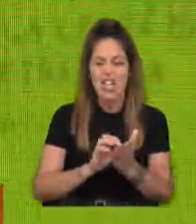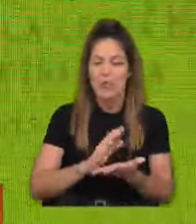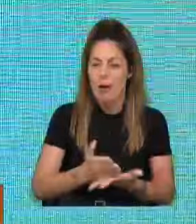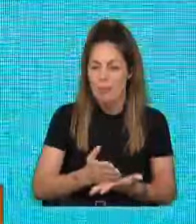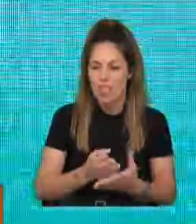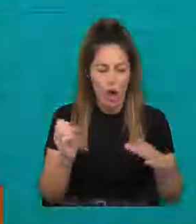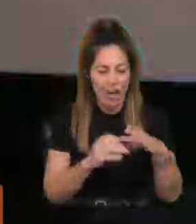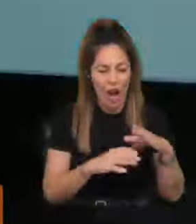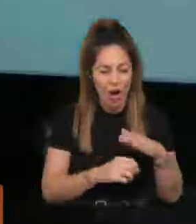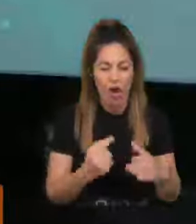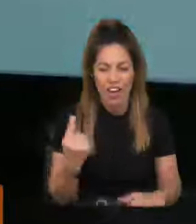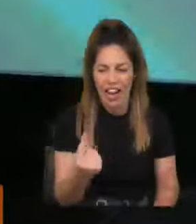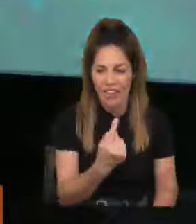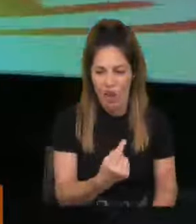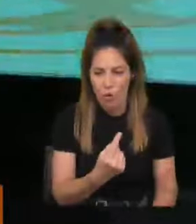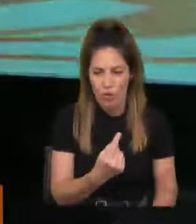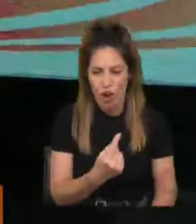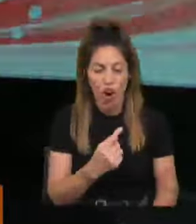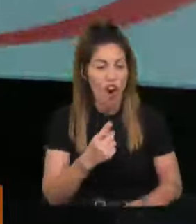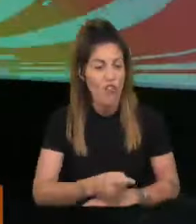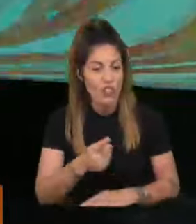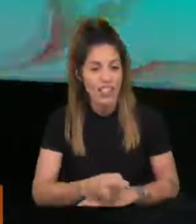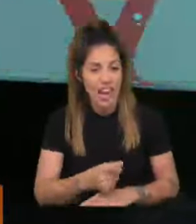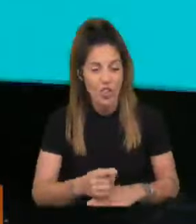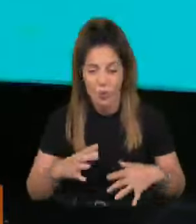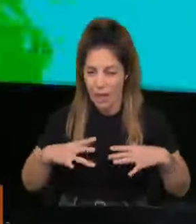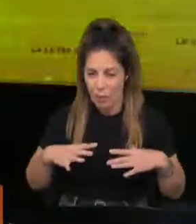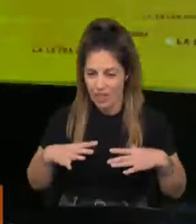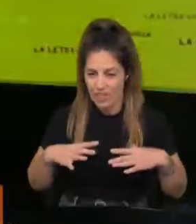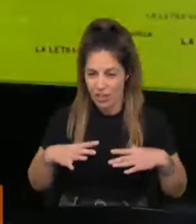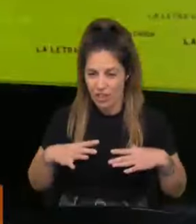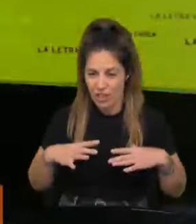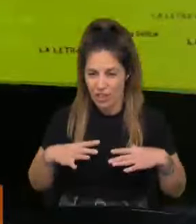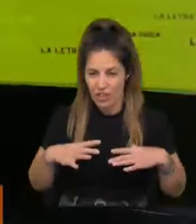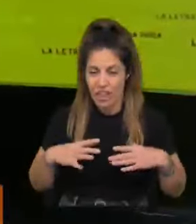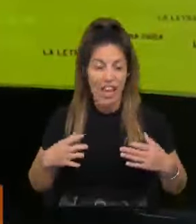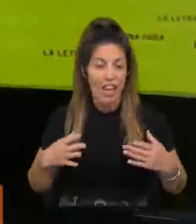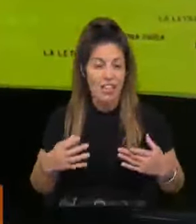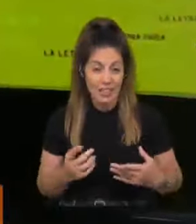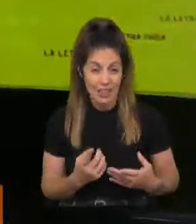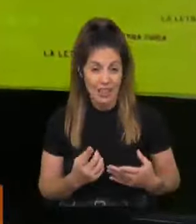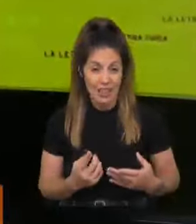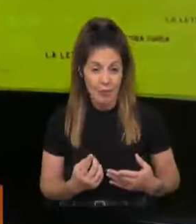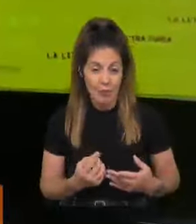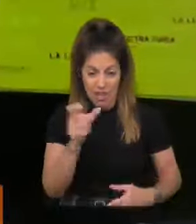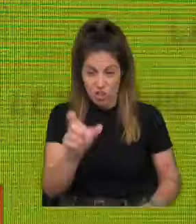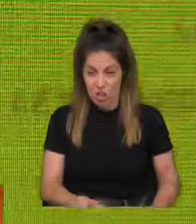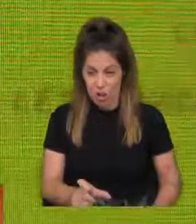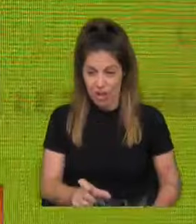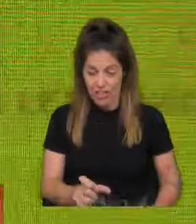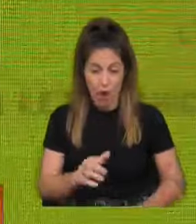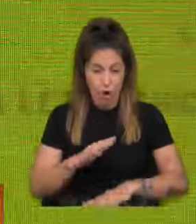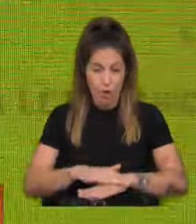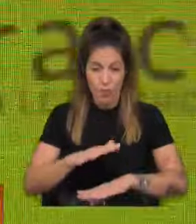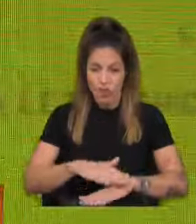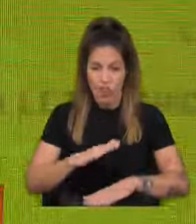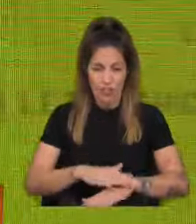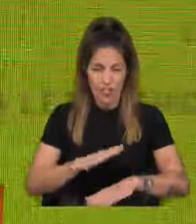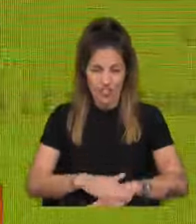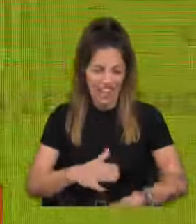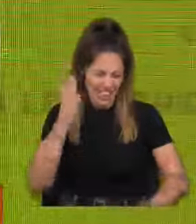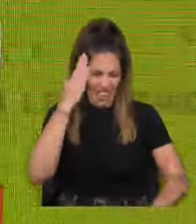ahorro individual forzoso para la jubilación y actores de primera línea gente con responsabilidad gente